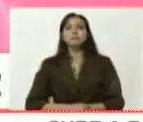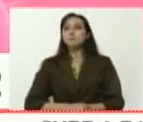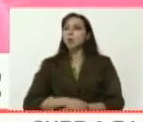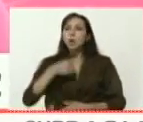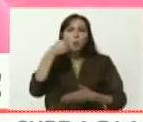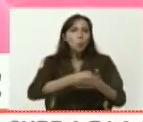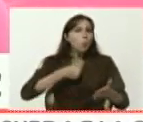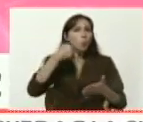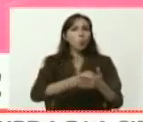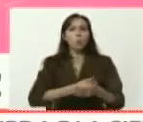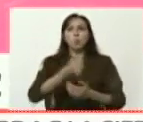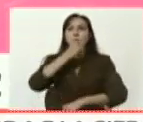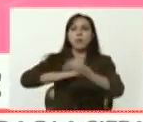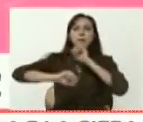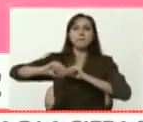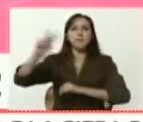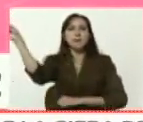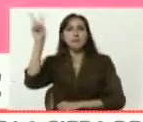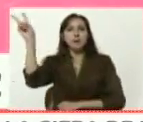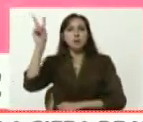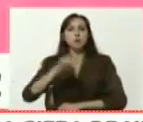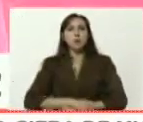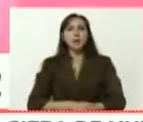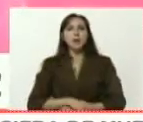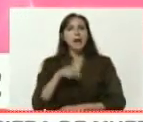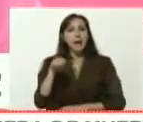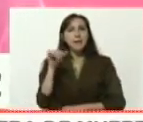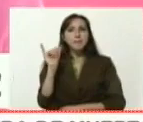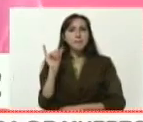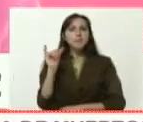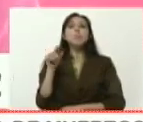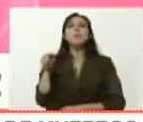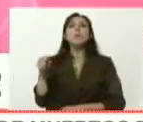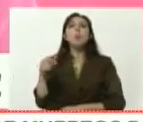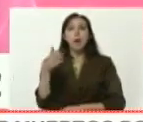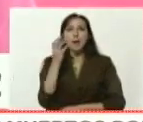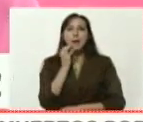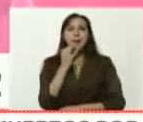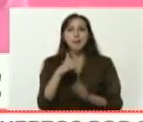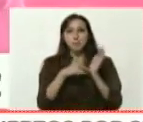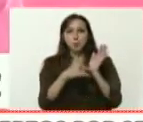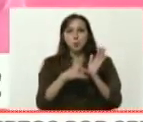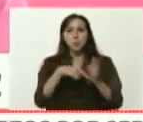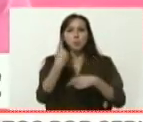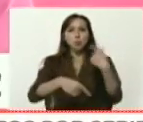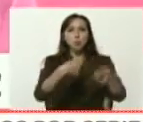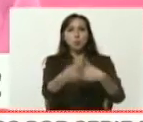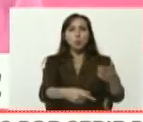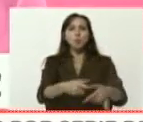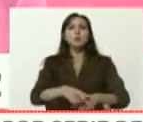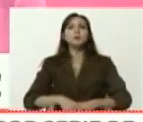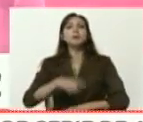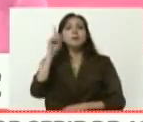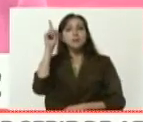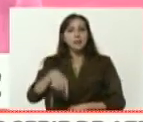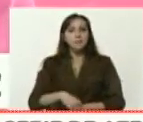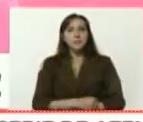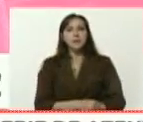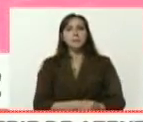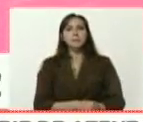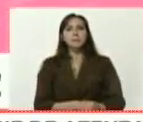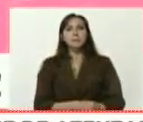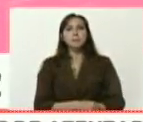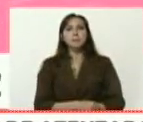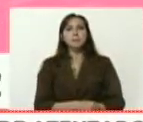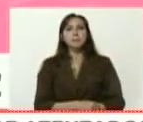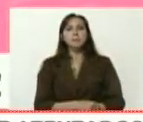Venezuela. Sabíamos que allí estaba el ejemplo para las generaciones futuras y estaba la siembra también para la